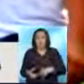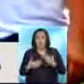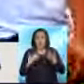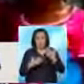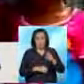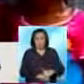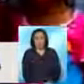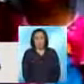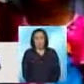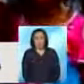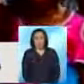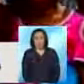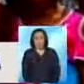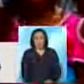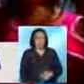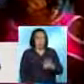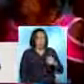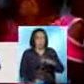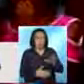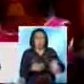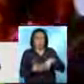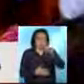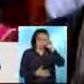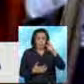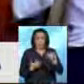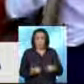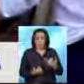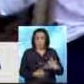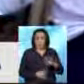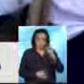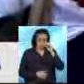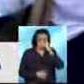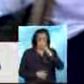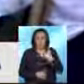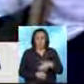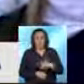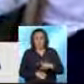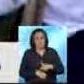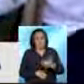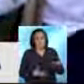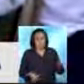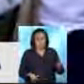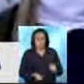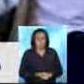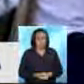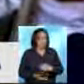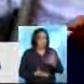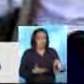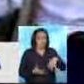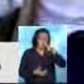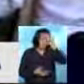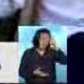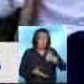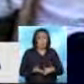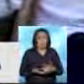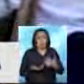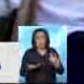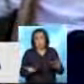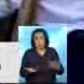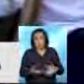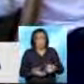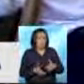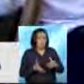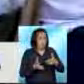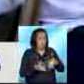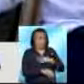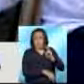discurso. Definitivamente todo el Perú está viviendo momentos críticos. Todo el Perú está siendo azotado por los fenómenos